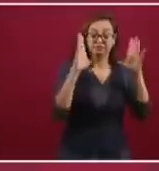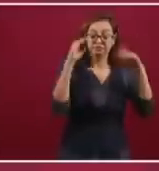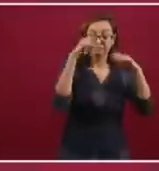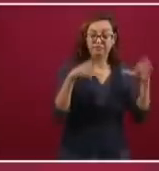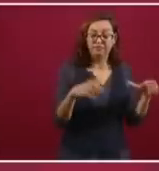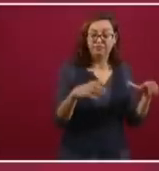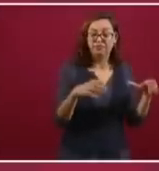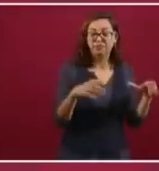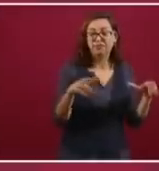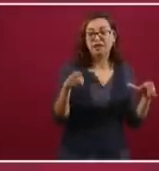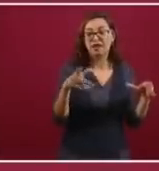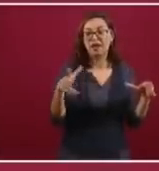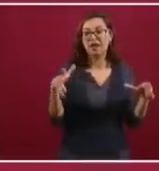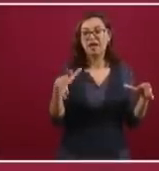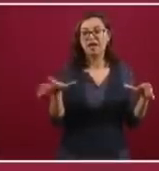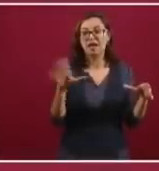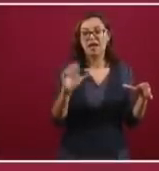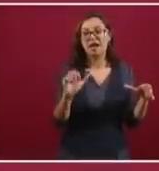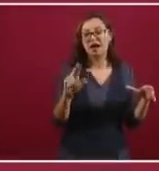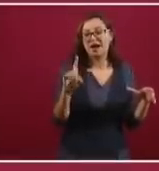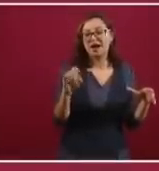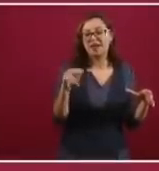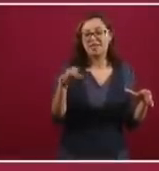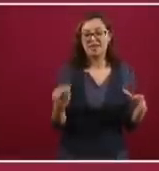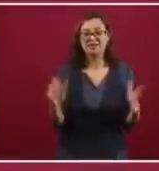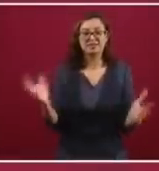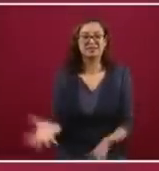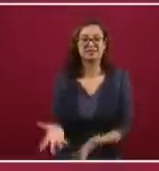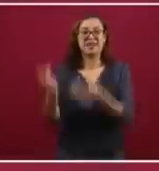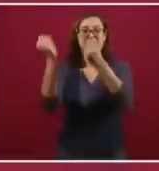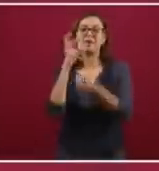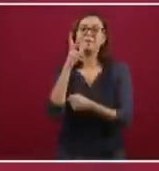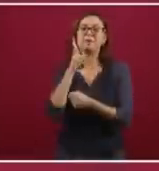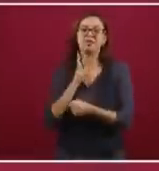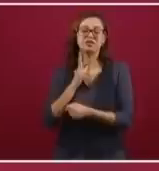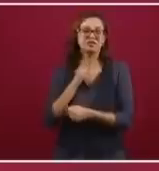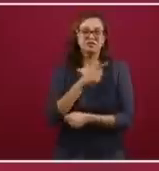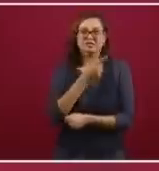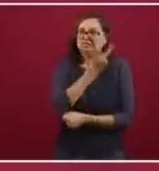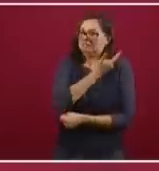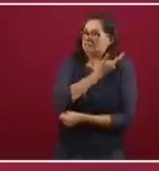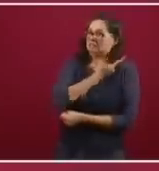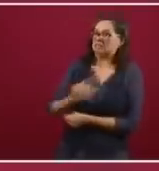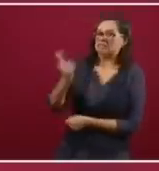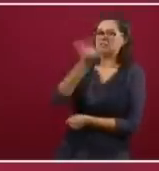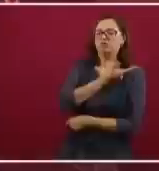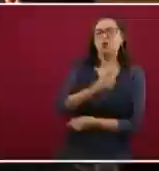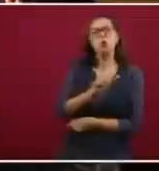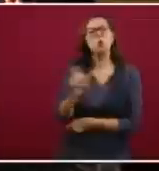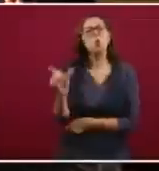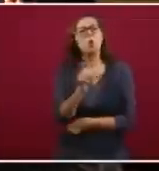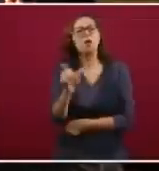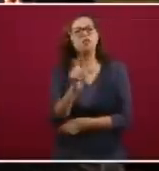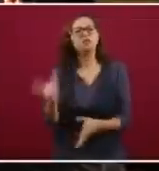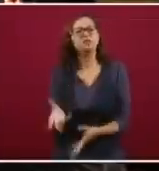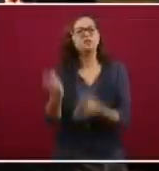el general Cárdenas expropiara el petróleo. ¿Cuándo fue la expropiación petrolera?